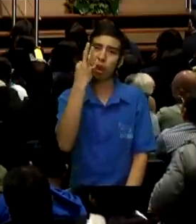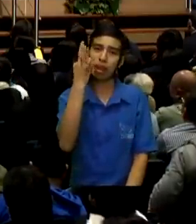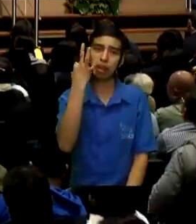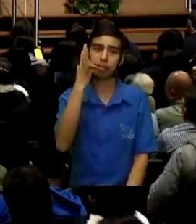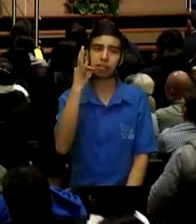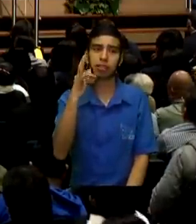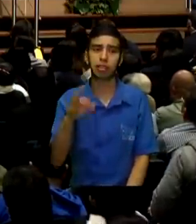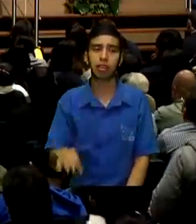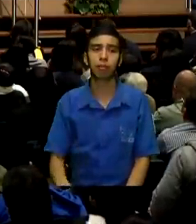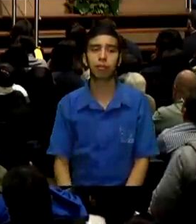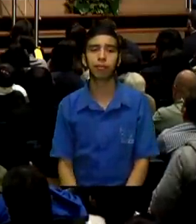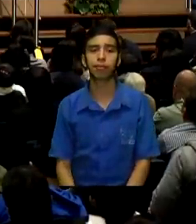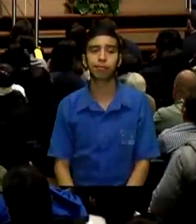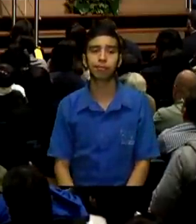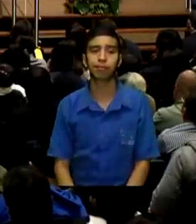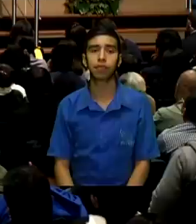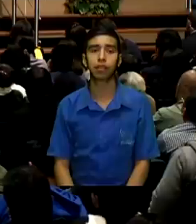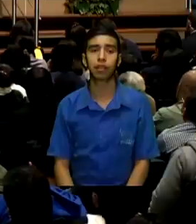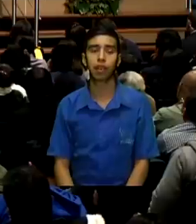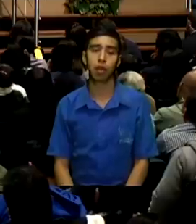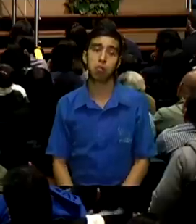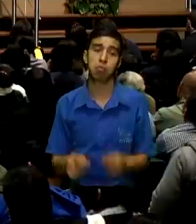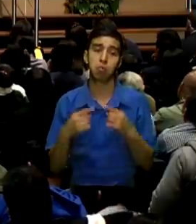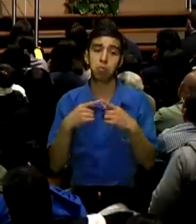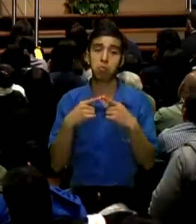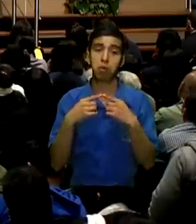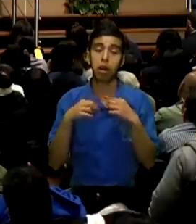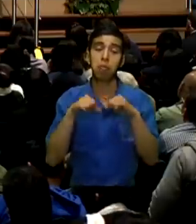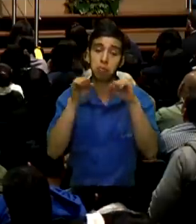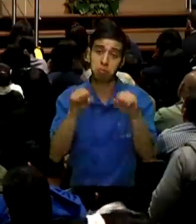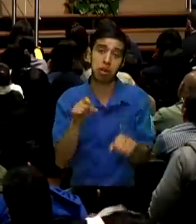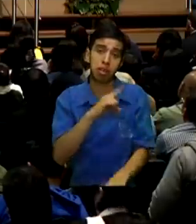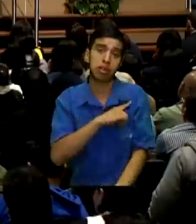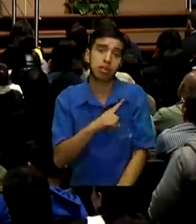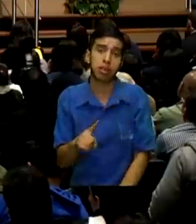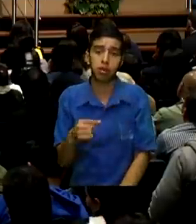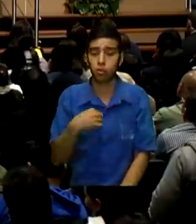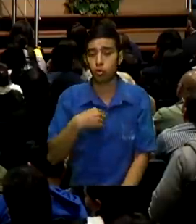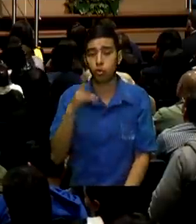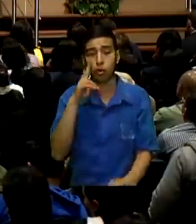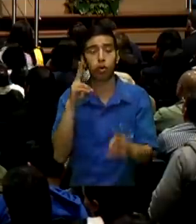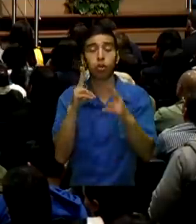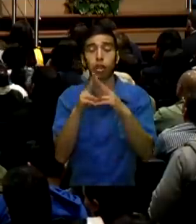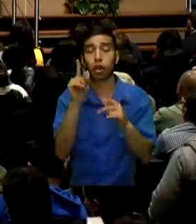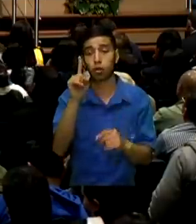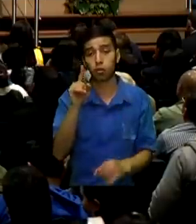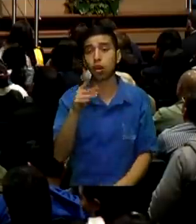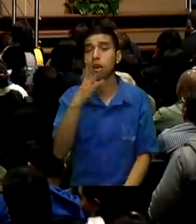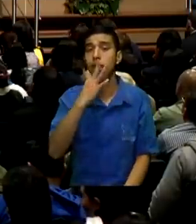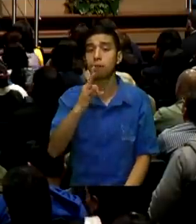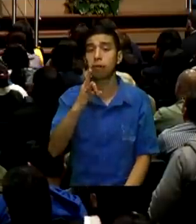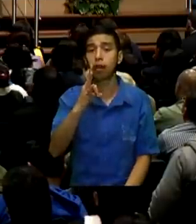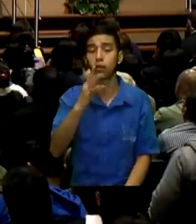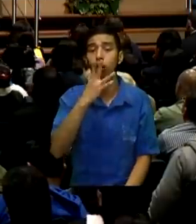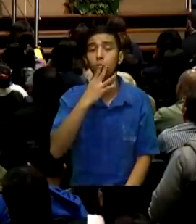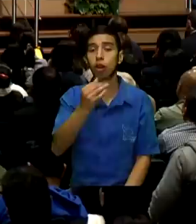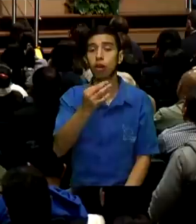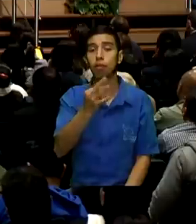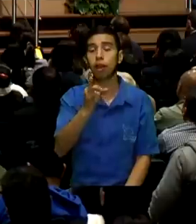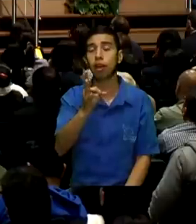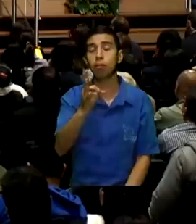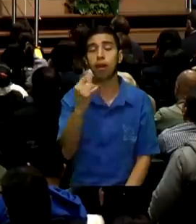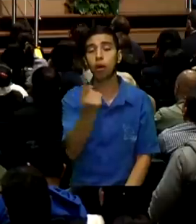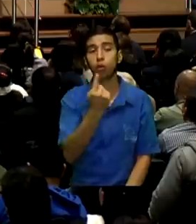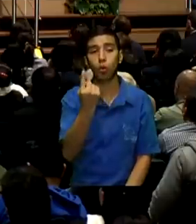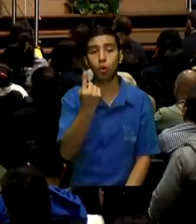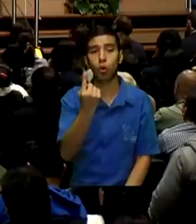Ay, Padre Santo. Puede ser. Yo conocí un hermano que un día que estaba liberando a una... también tan